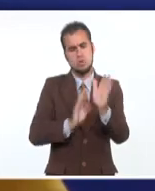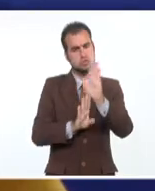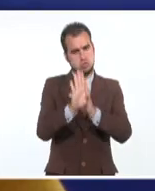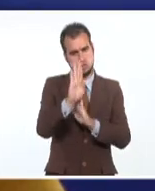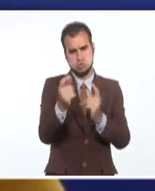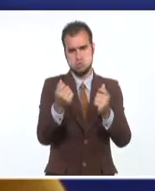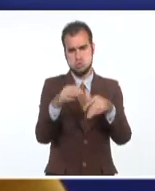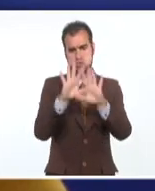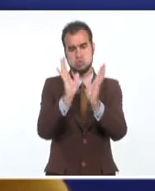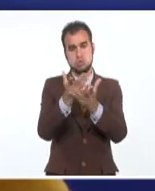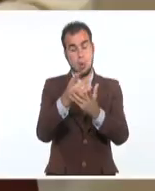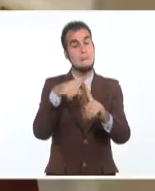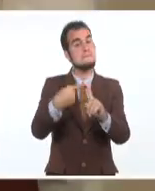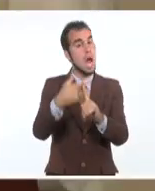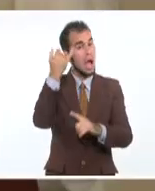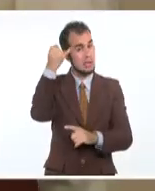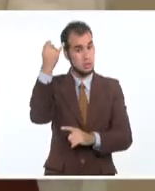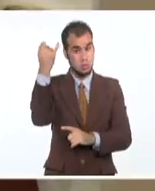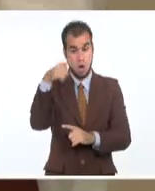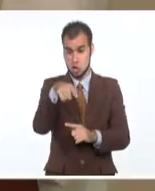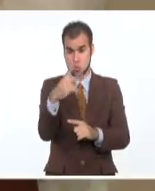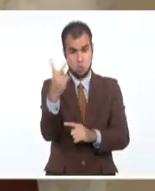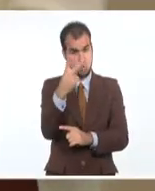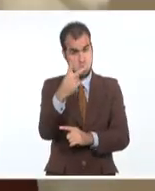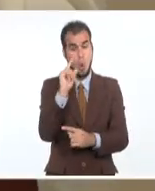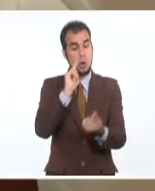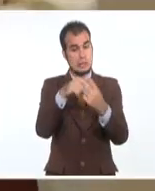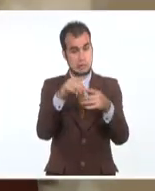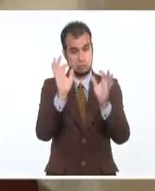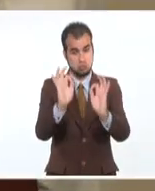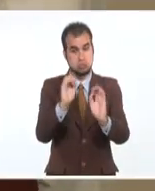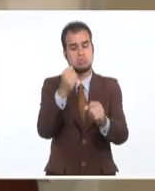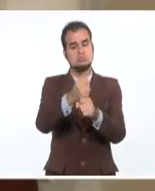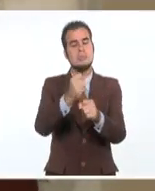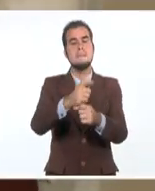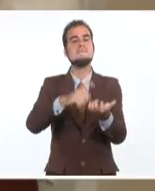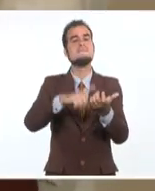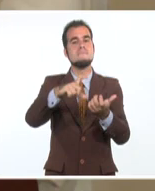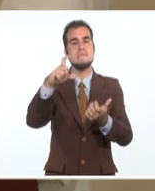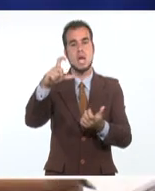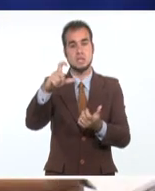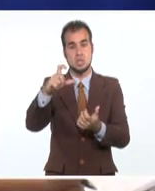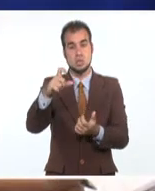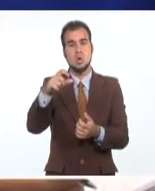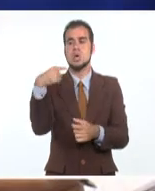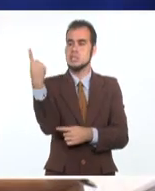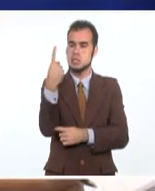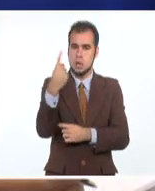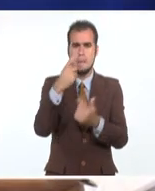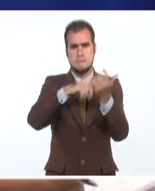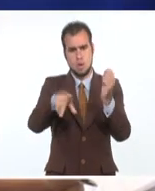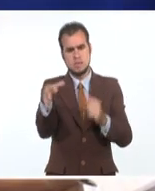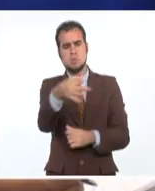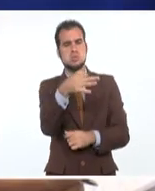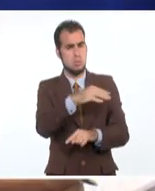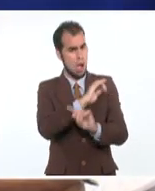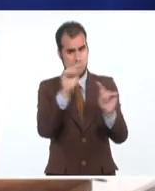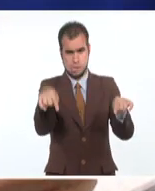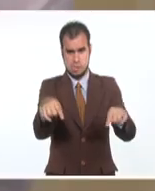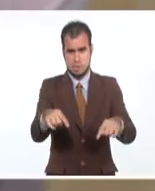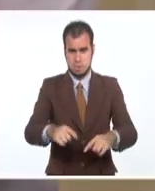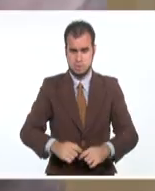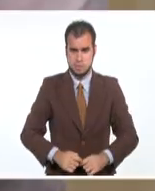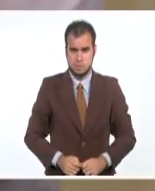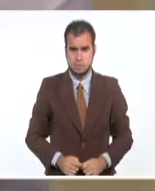como ideológica, dos prioridades en el trabajo del partido en todas sus estructuras y niveles. Hay dos categorías que defendió